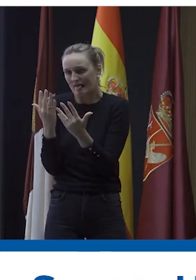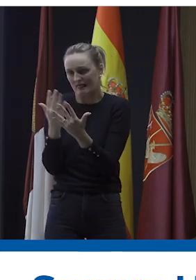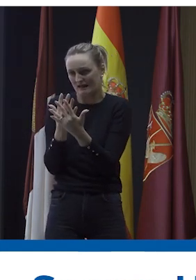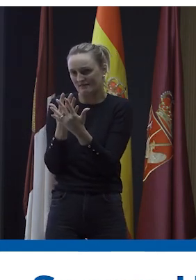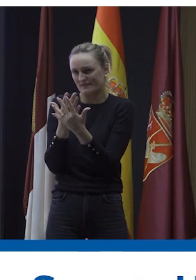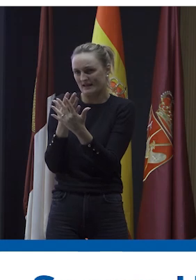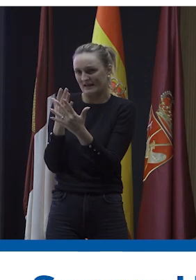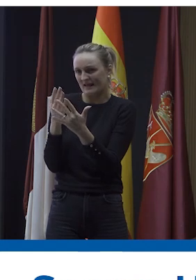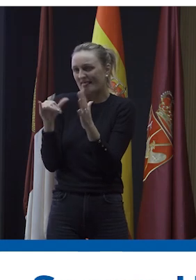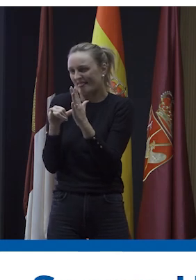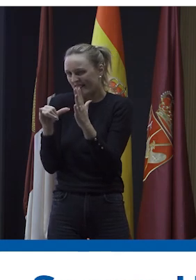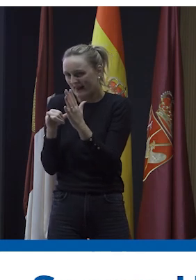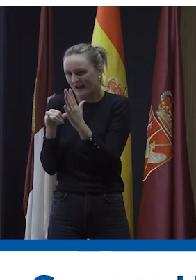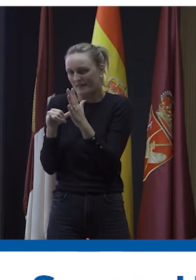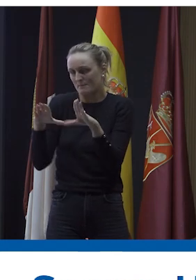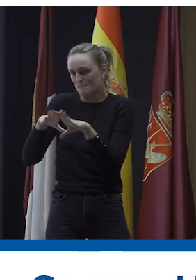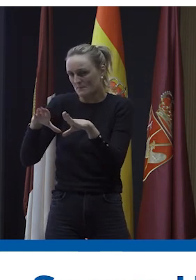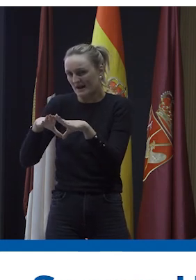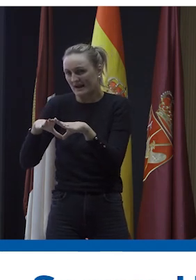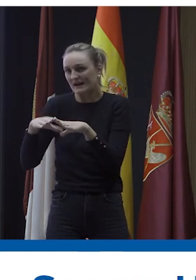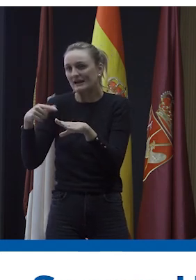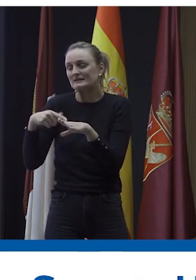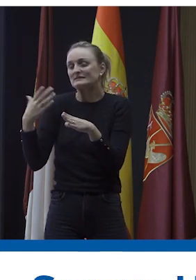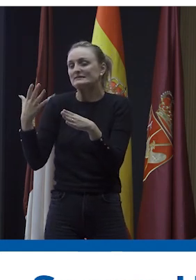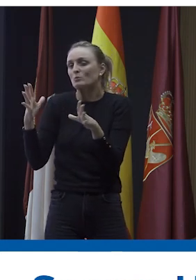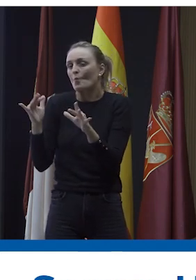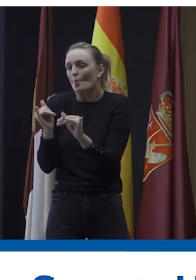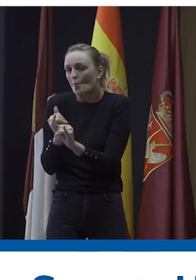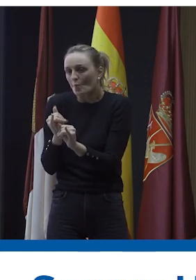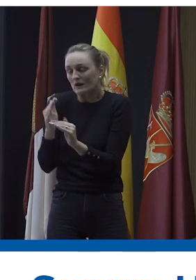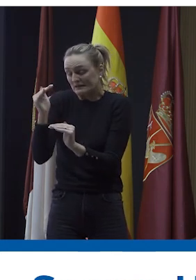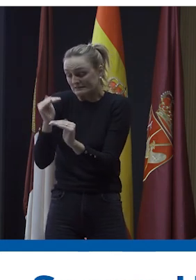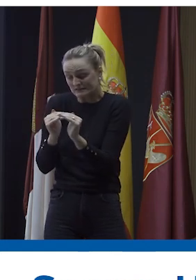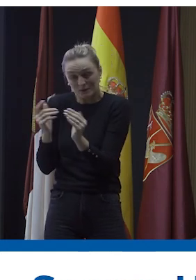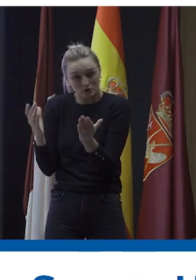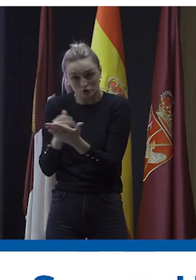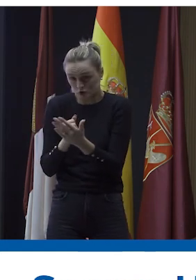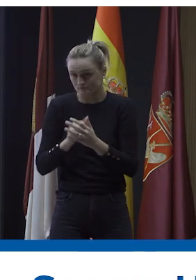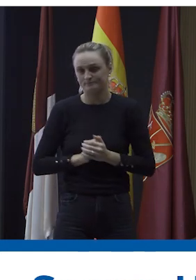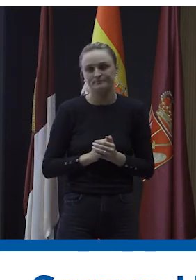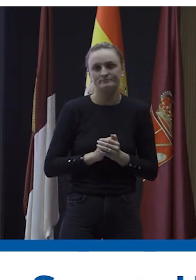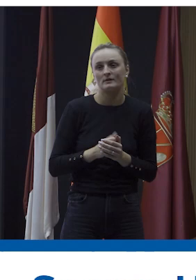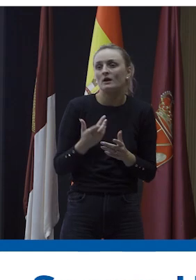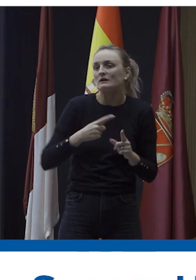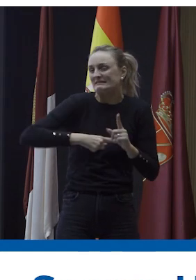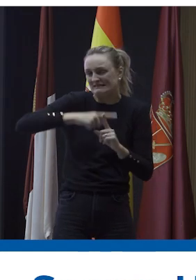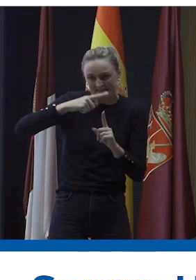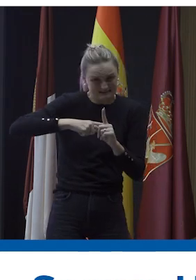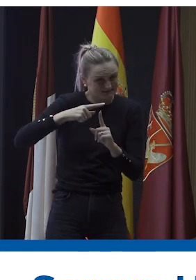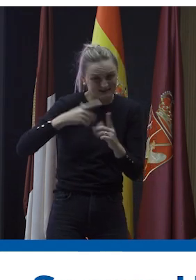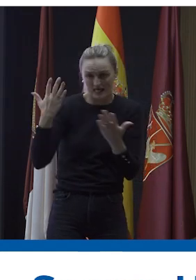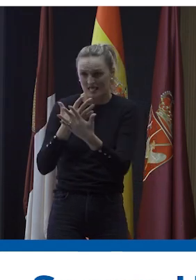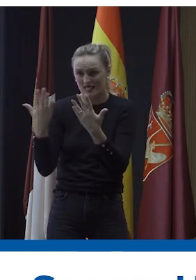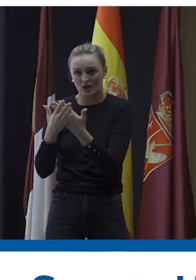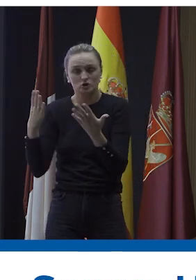de la vagina se adelgaza y se produce un poco de descenso de todo. Es que realmente sucede a nivel de todos los tejidos,